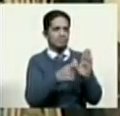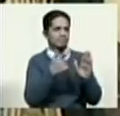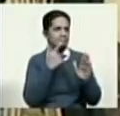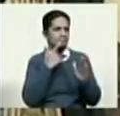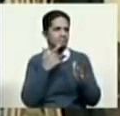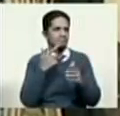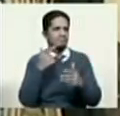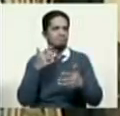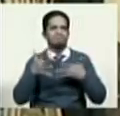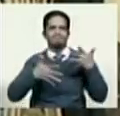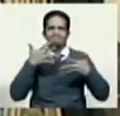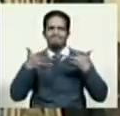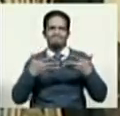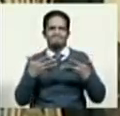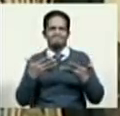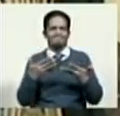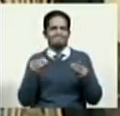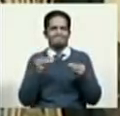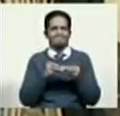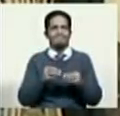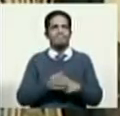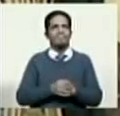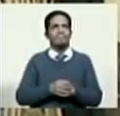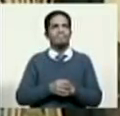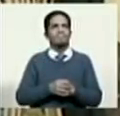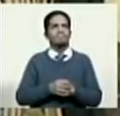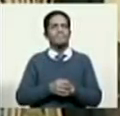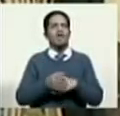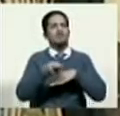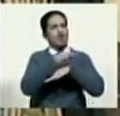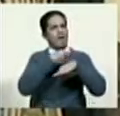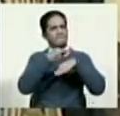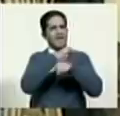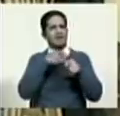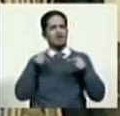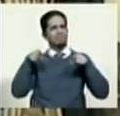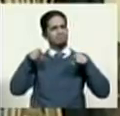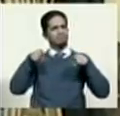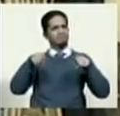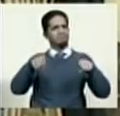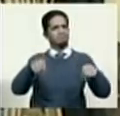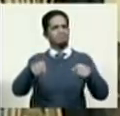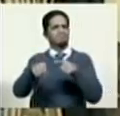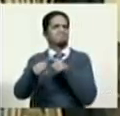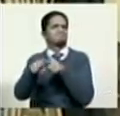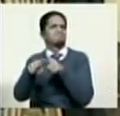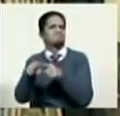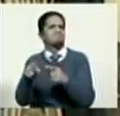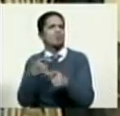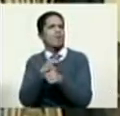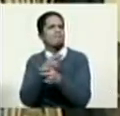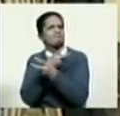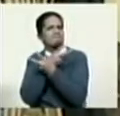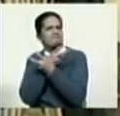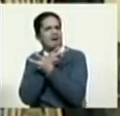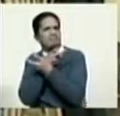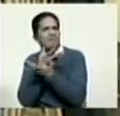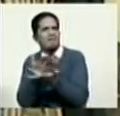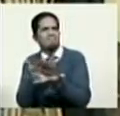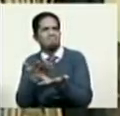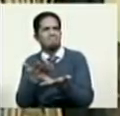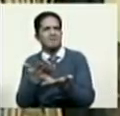ella. Un gobierno dual, paralelo, fantasmagórico, que no